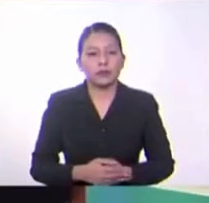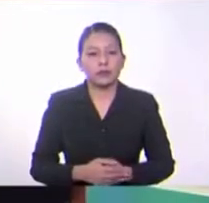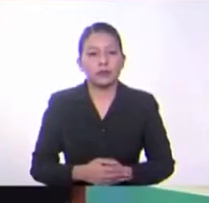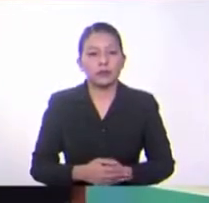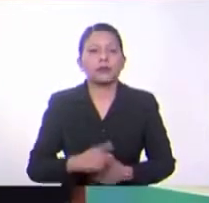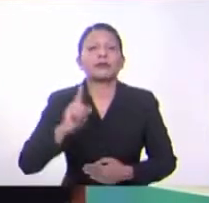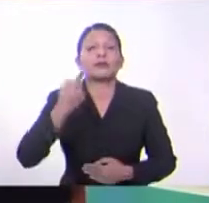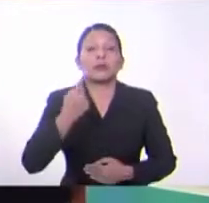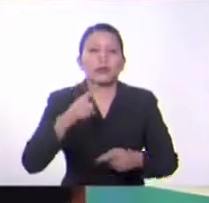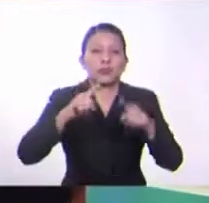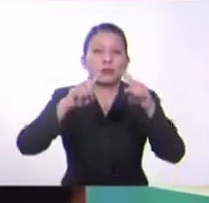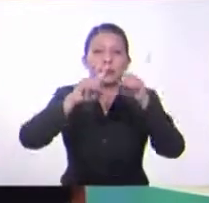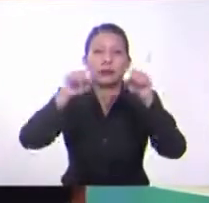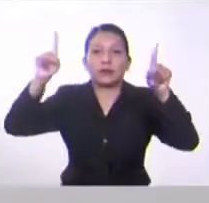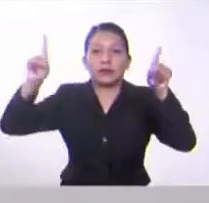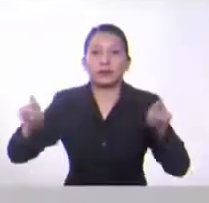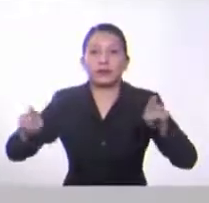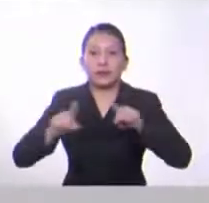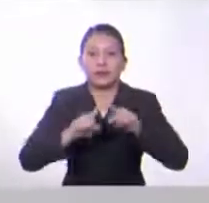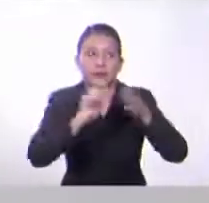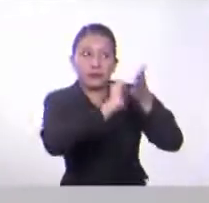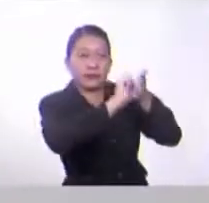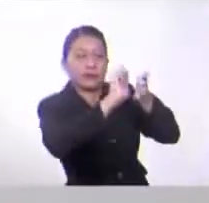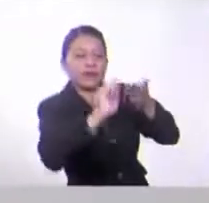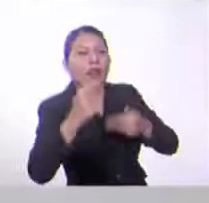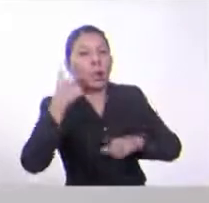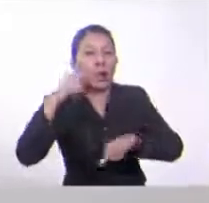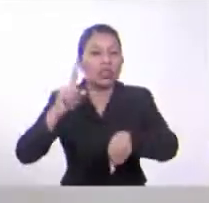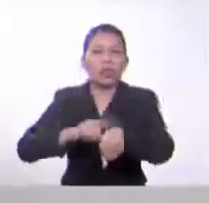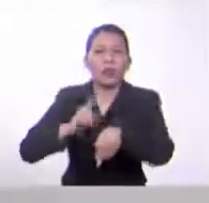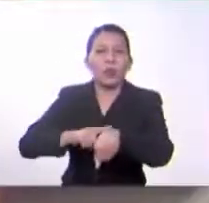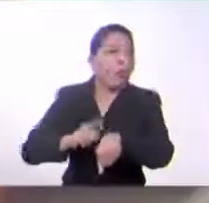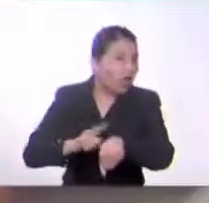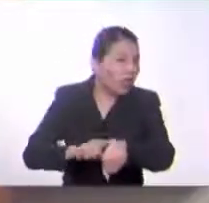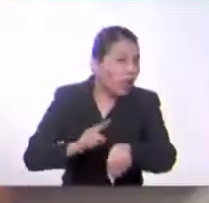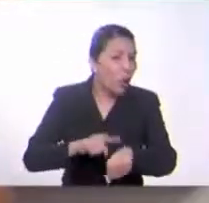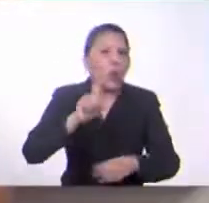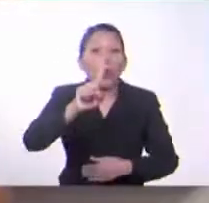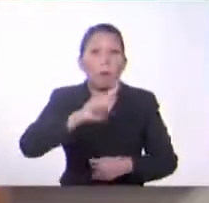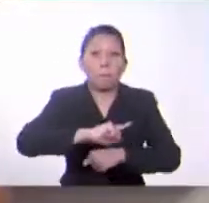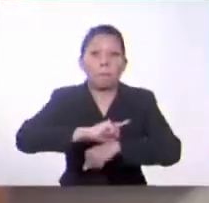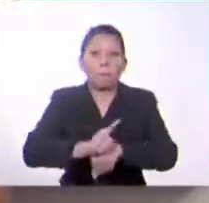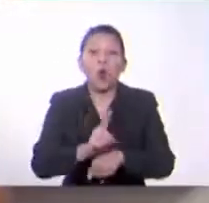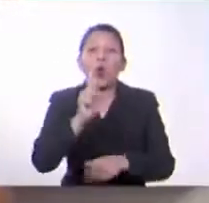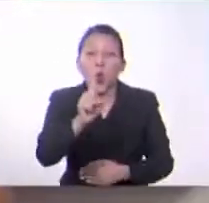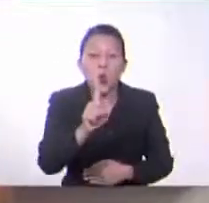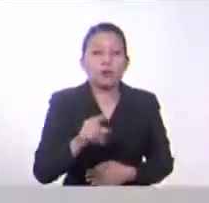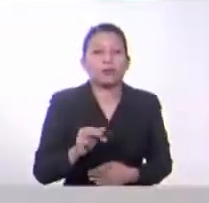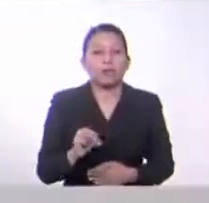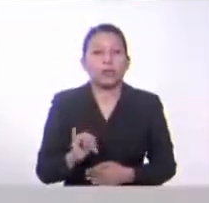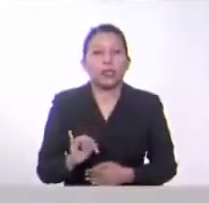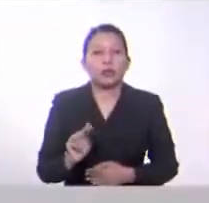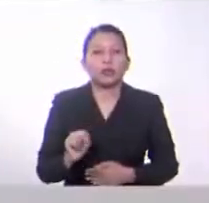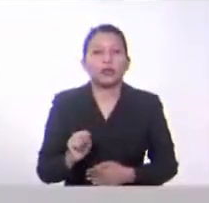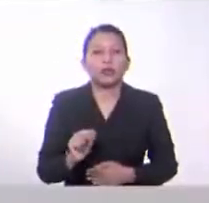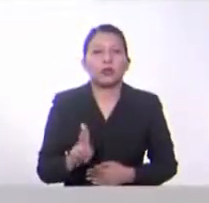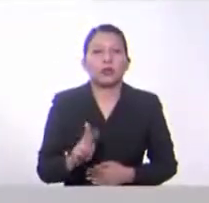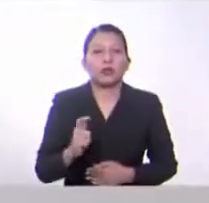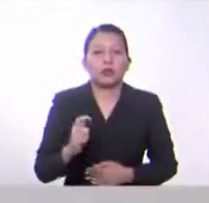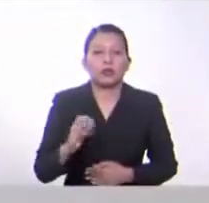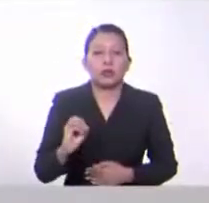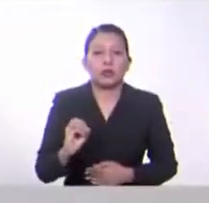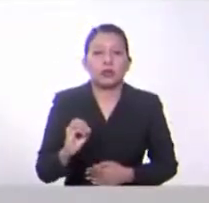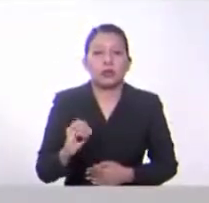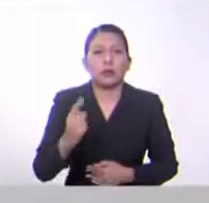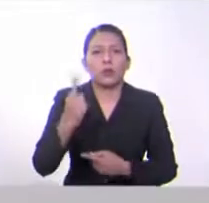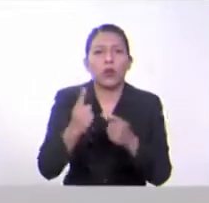Ahorita tenemos un tiempo, ¿de cuánto, Alejandra? Un minuto, iniciamos con un minuto. Con un minuto. ¿Y la altura